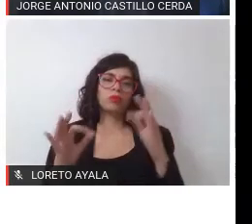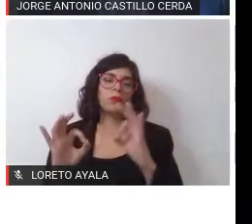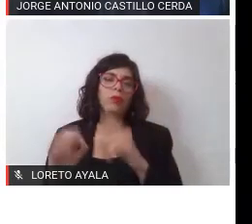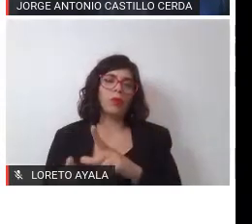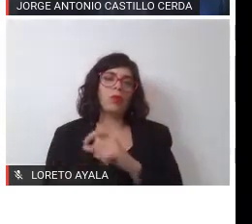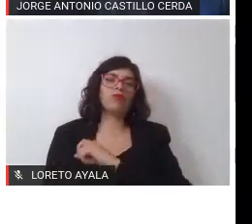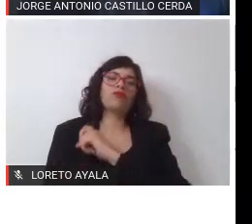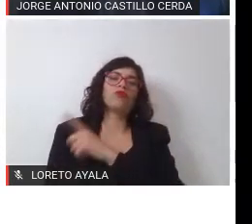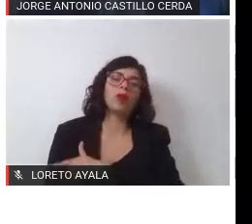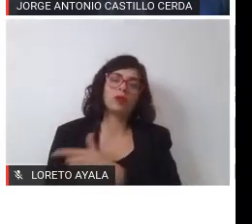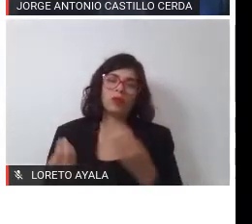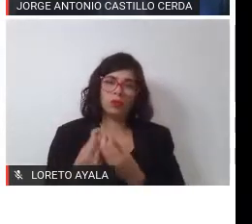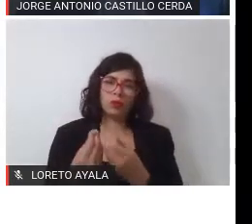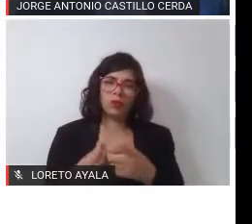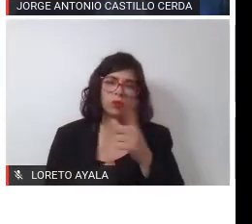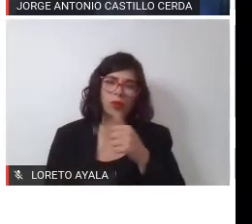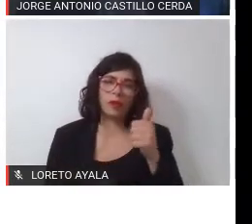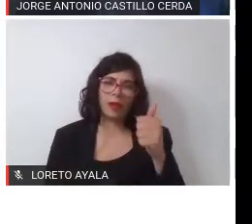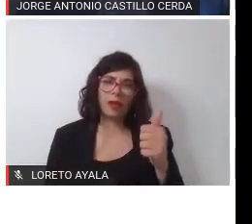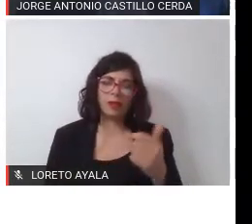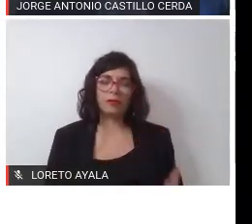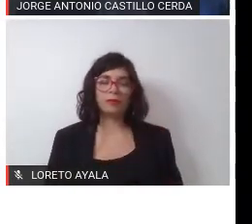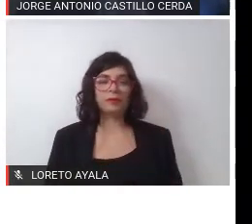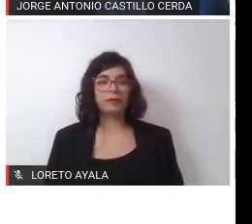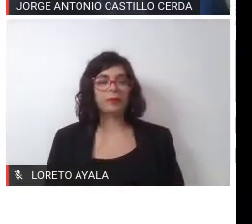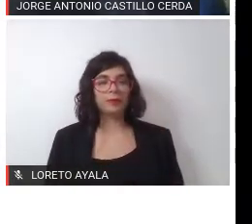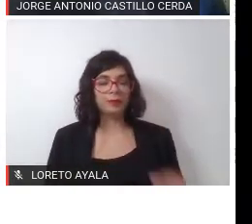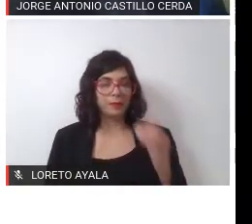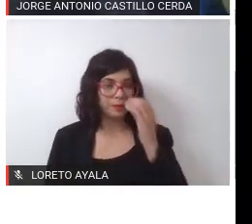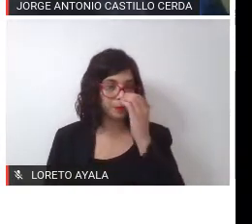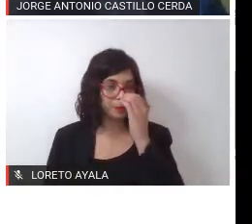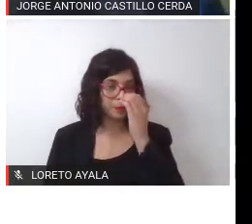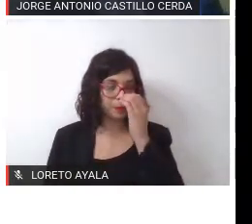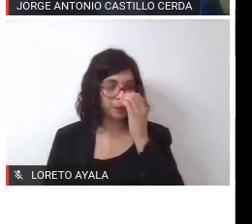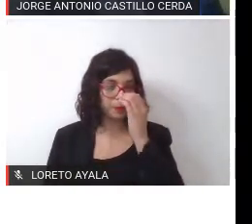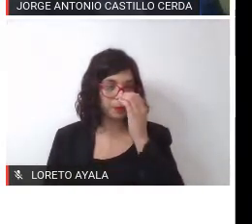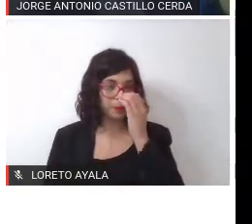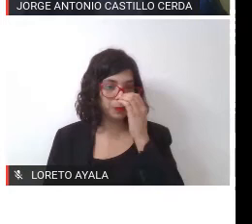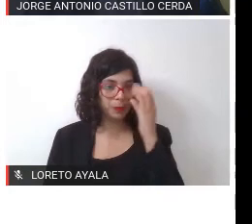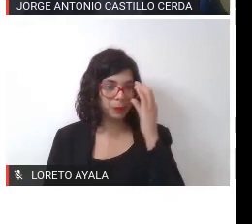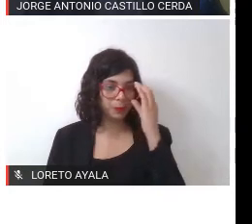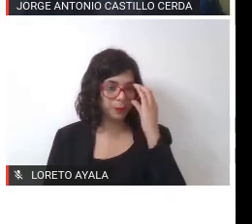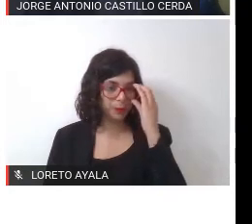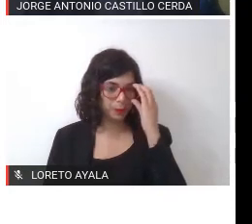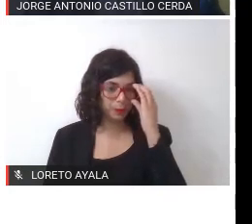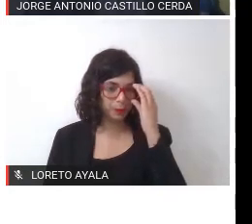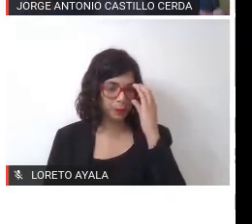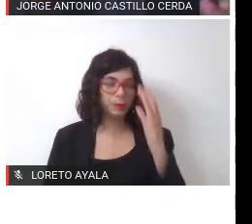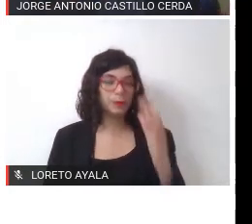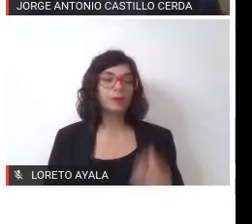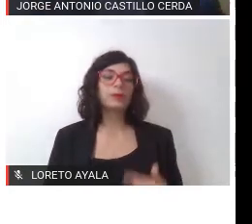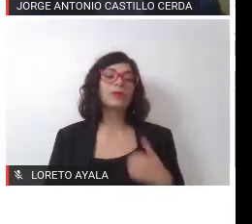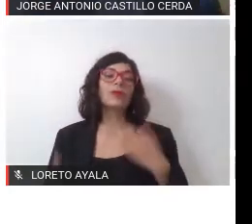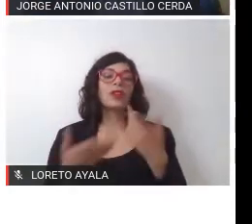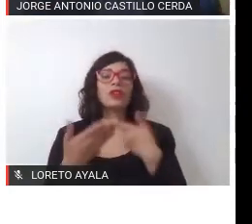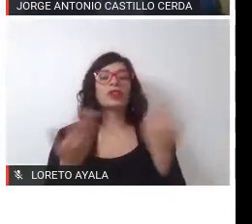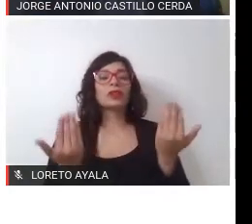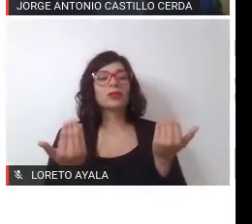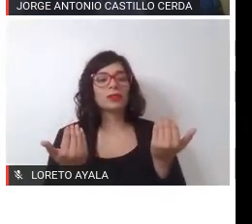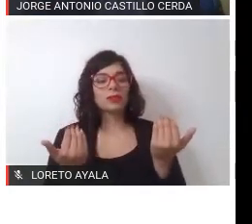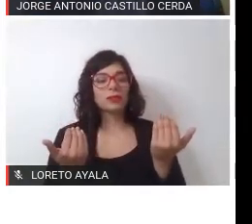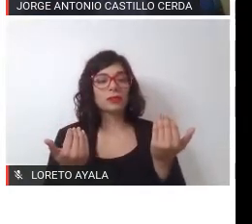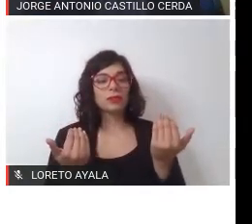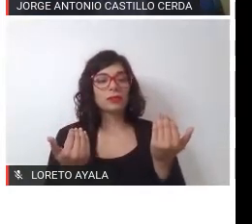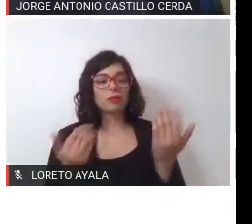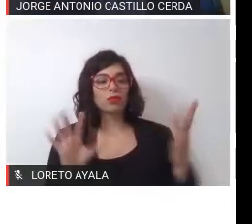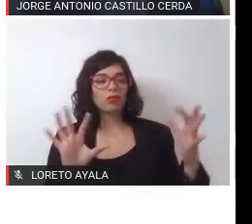muchos sostenedores para eso. Bueno, adherirnos y apropiarnos de una política nacional de actividad física y deporte, necesitamos unirnos. Hay un tema